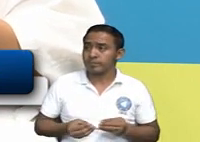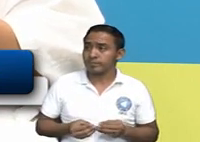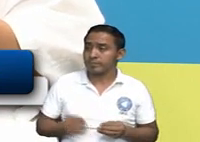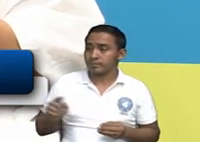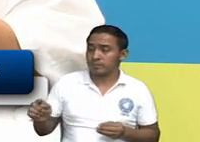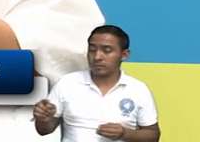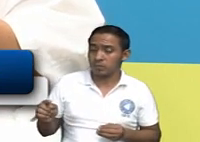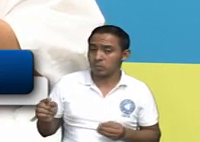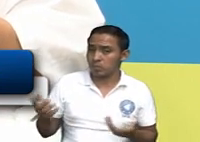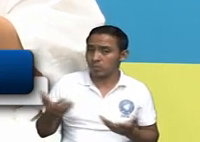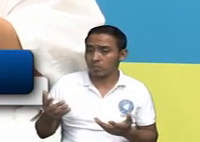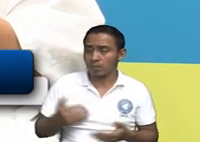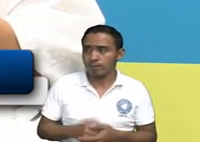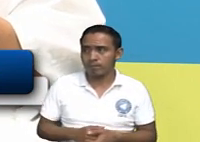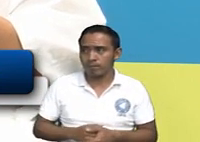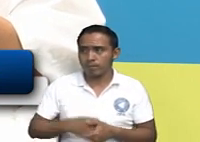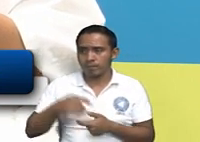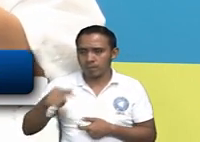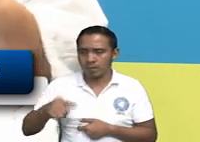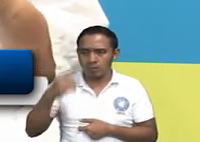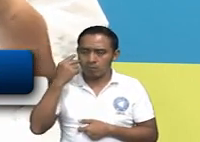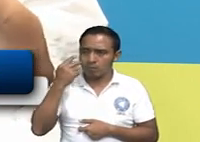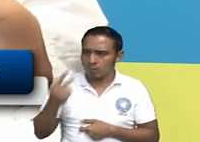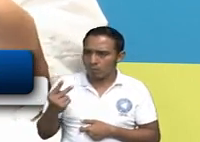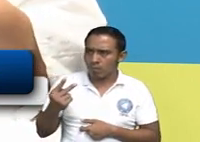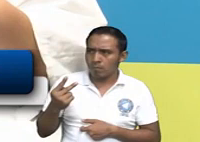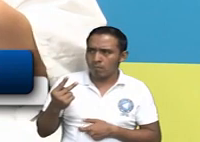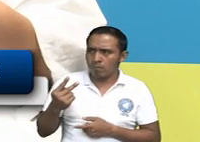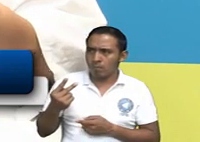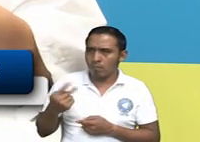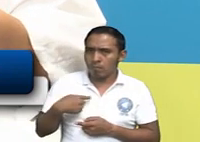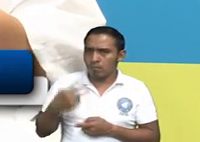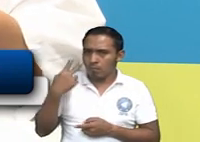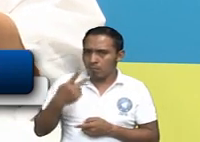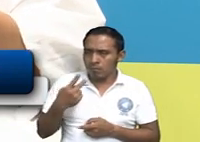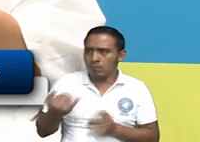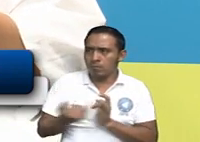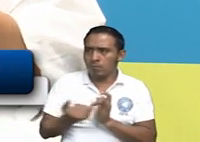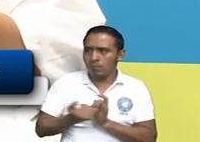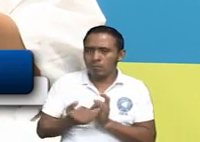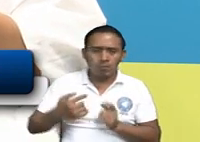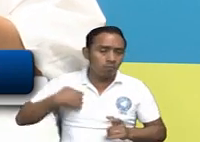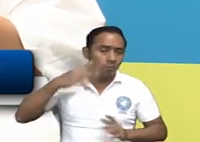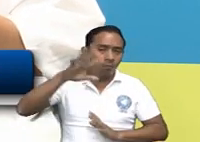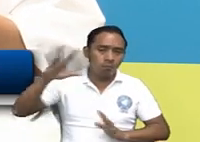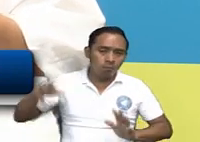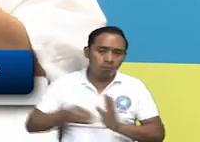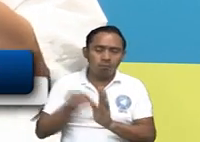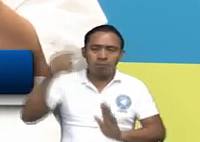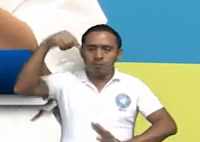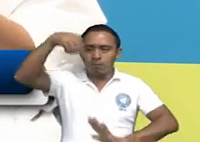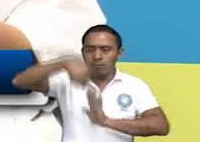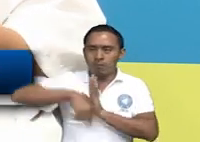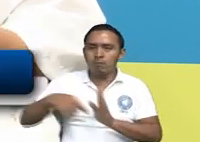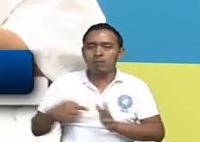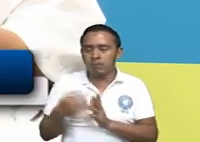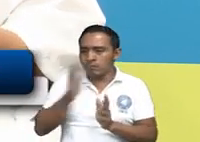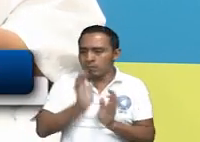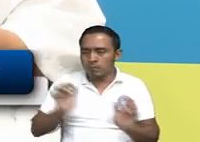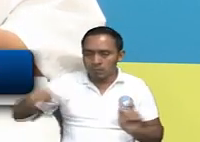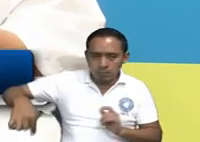a ver afectado eso que estamos viendo, lo obvio, sino que también todo. A ver, si es un niño que va a la